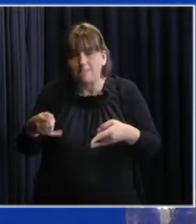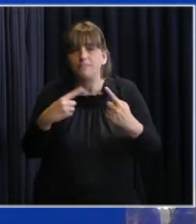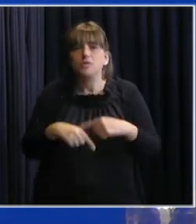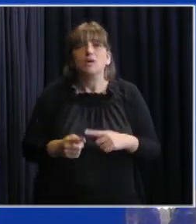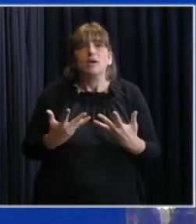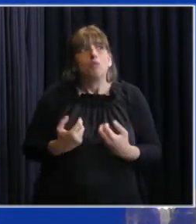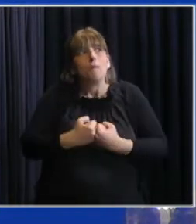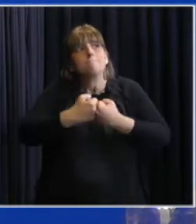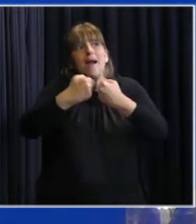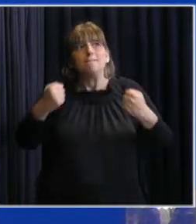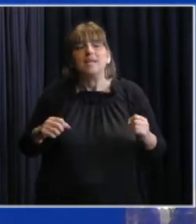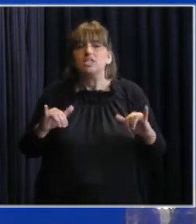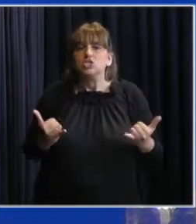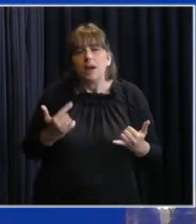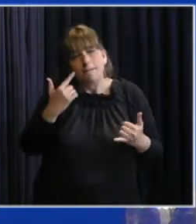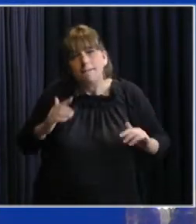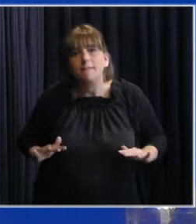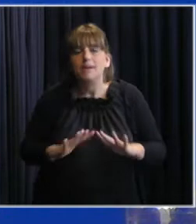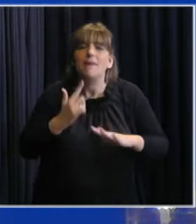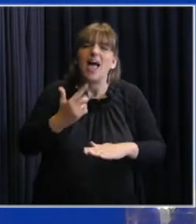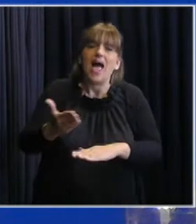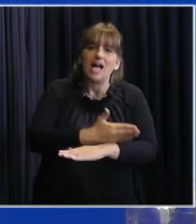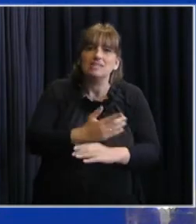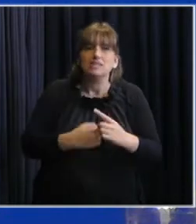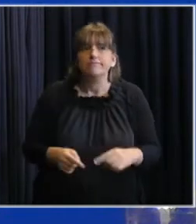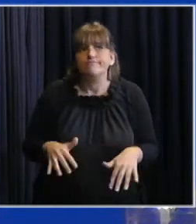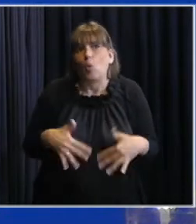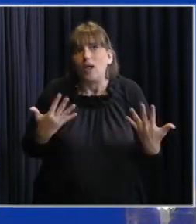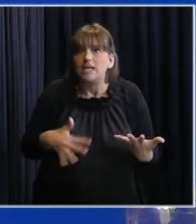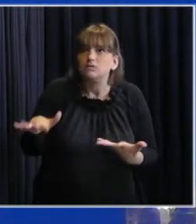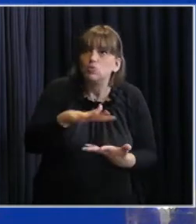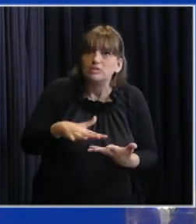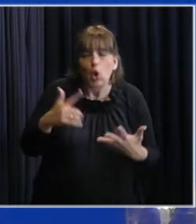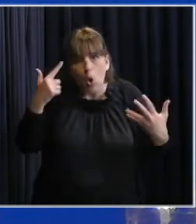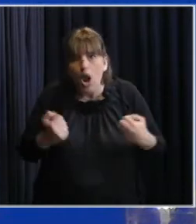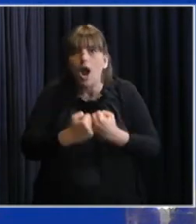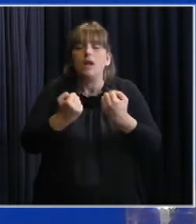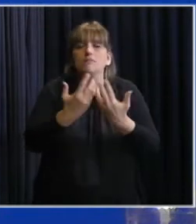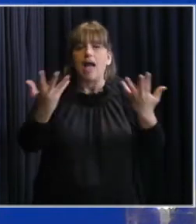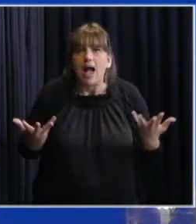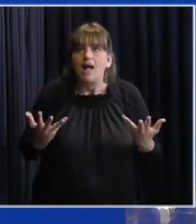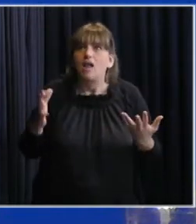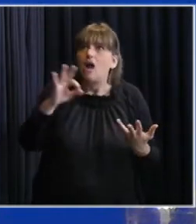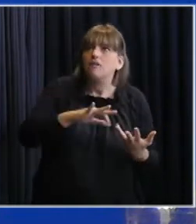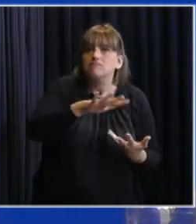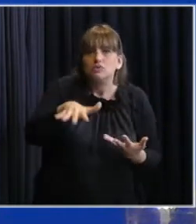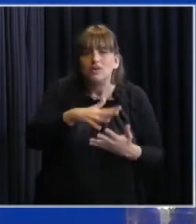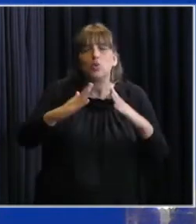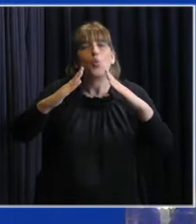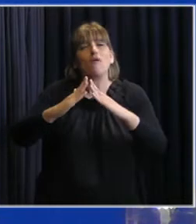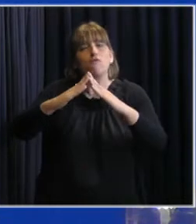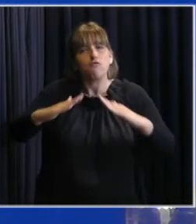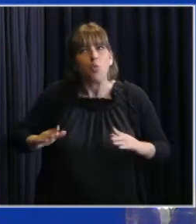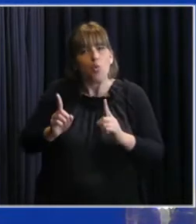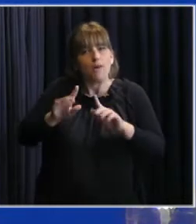ampliar y desde ya estar preparados para cualquier contingencia que tengamos en algún refugio para poder